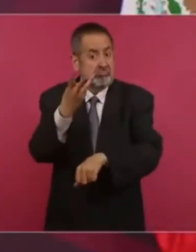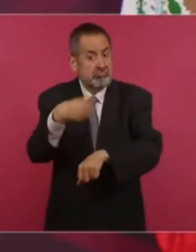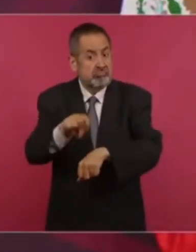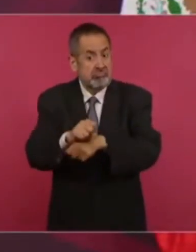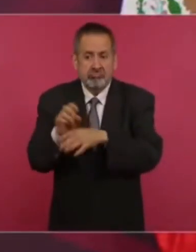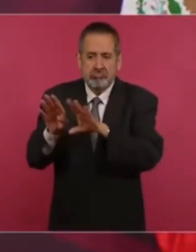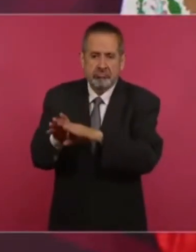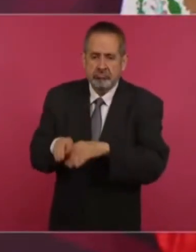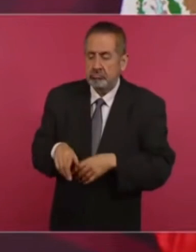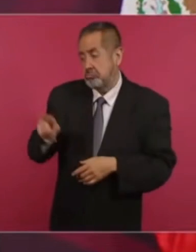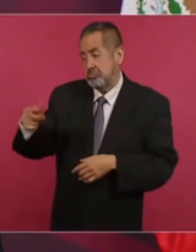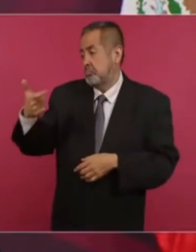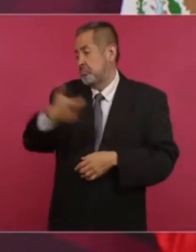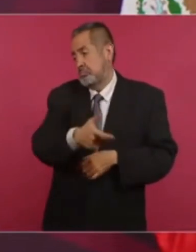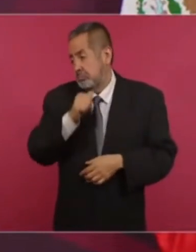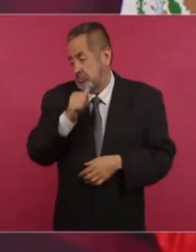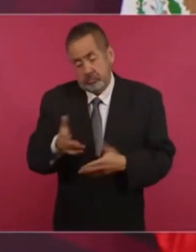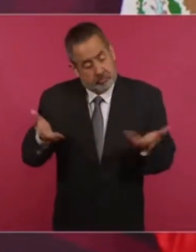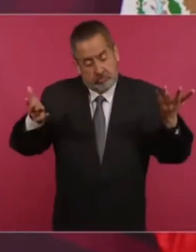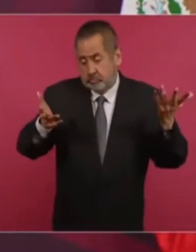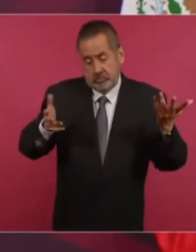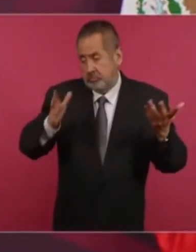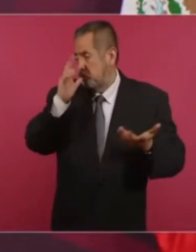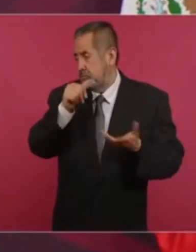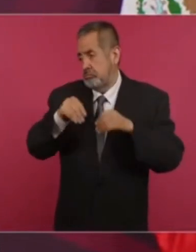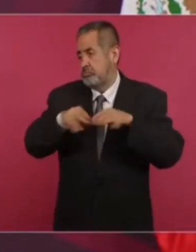supuestamente no pagábamos por adelantar.